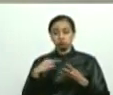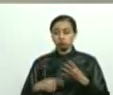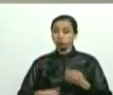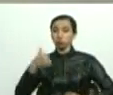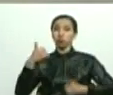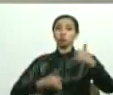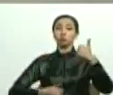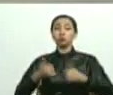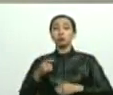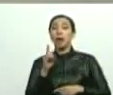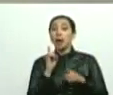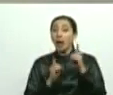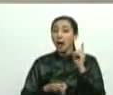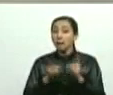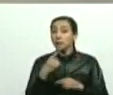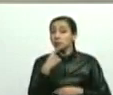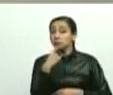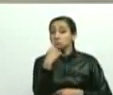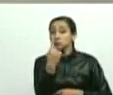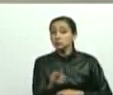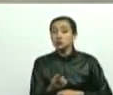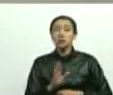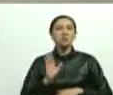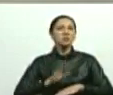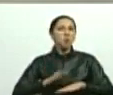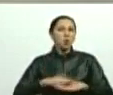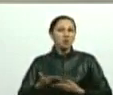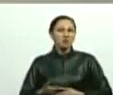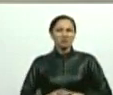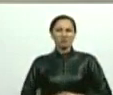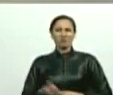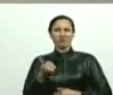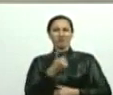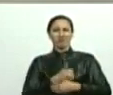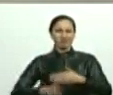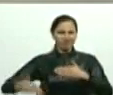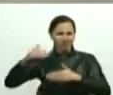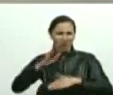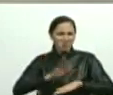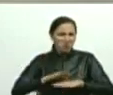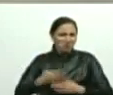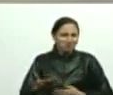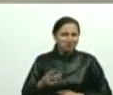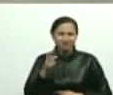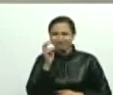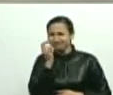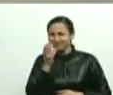veces uno dice, ¿y por qué aspira tanto a ese cargo? Por algo será.